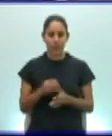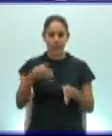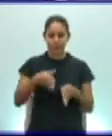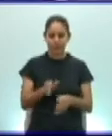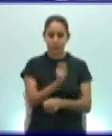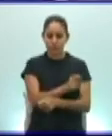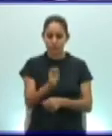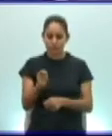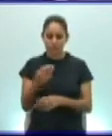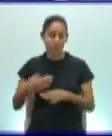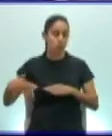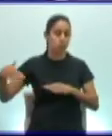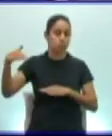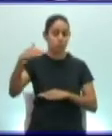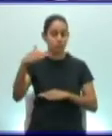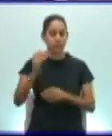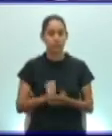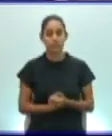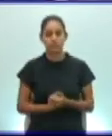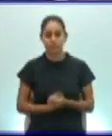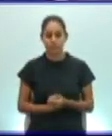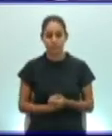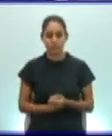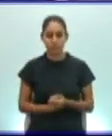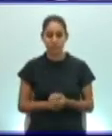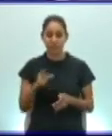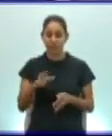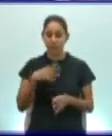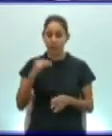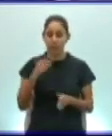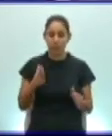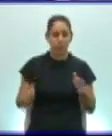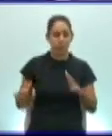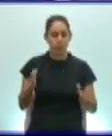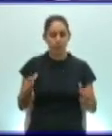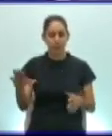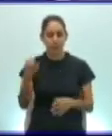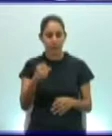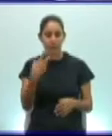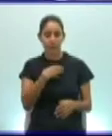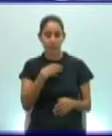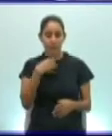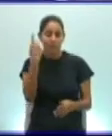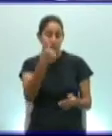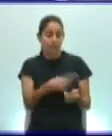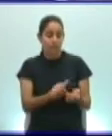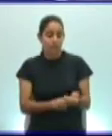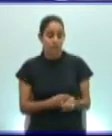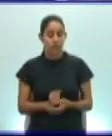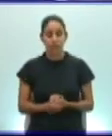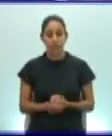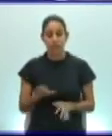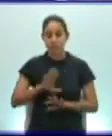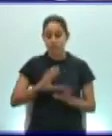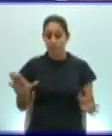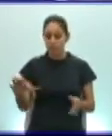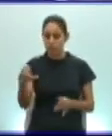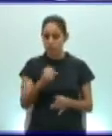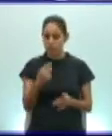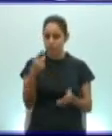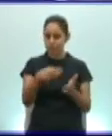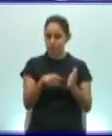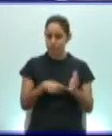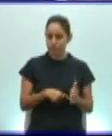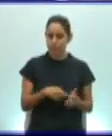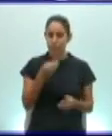enseñanza superior. Por lo tanto, estamos hablando de toda una etapa que tiene estas características. Ya con estos elementos, ustedes están en condiciones de poder